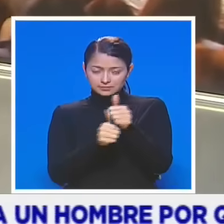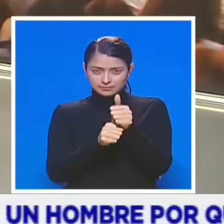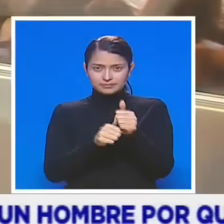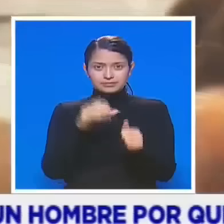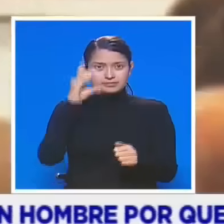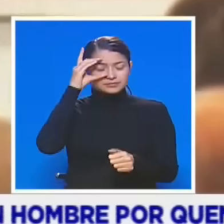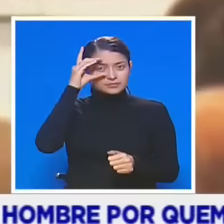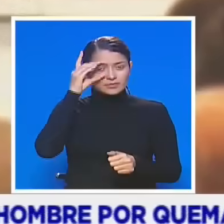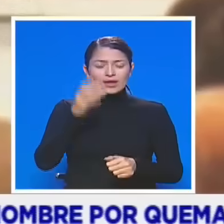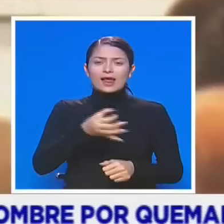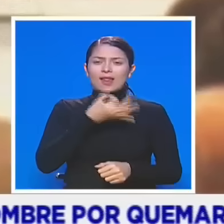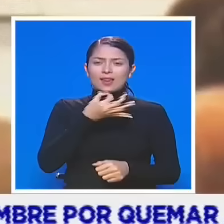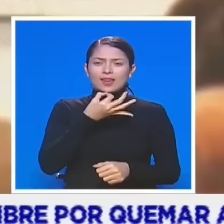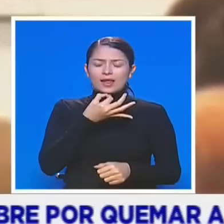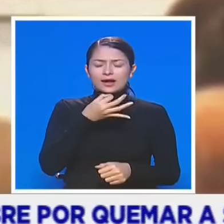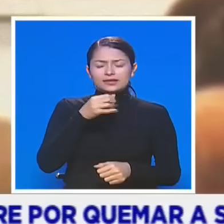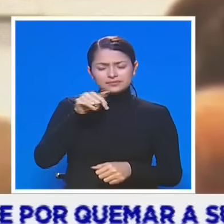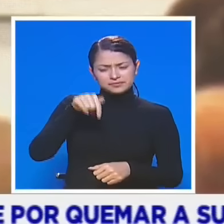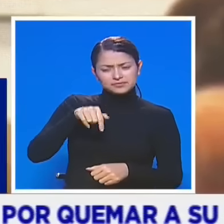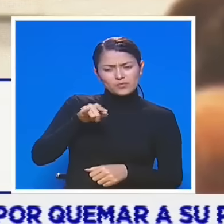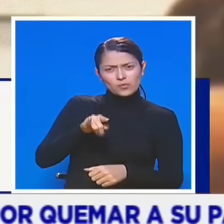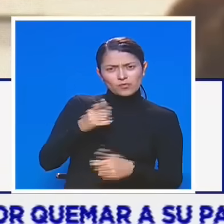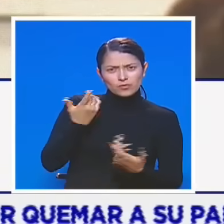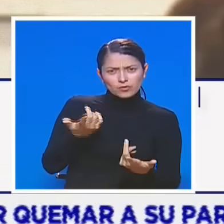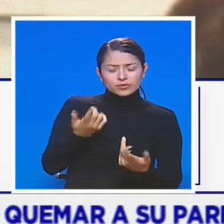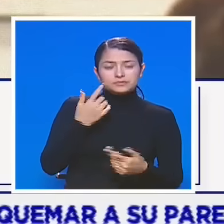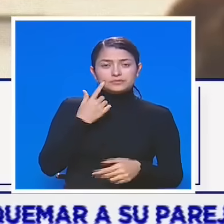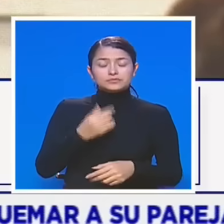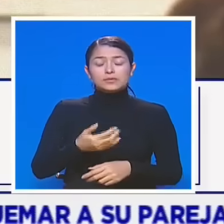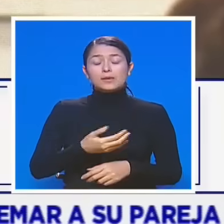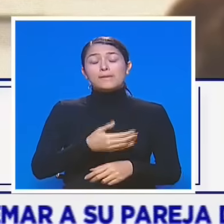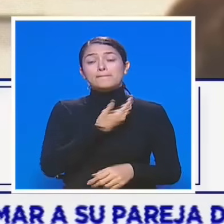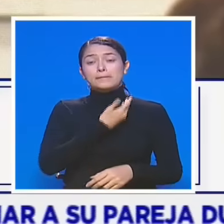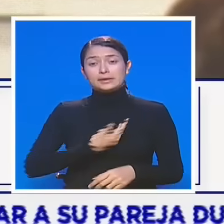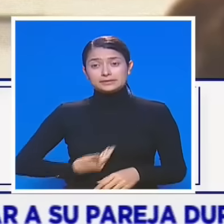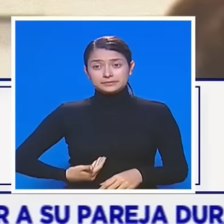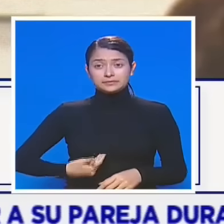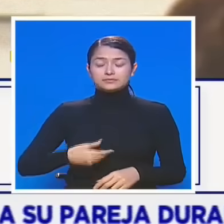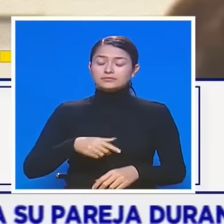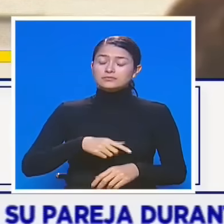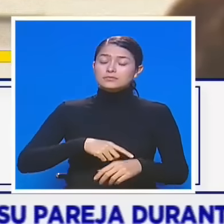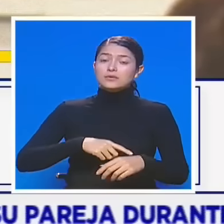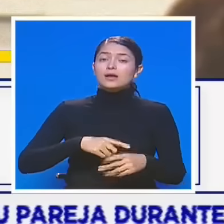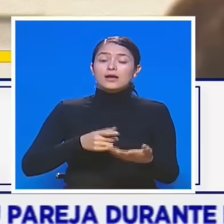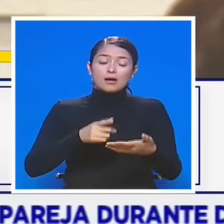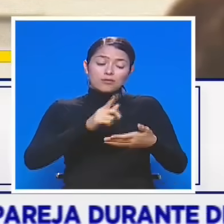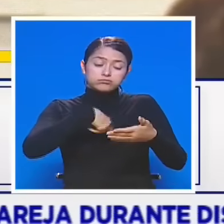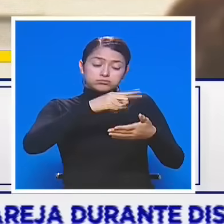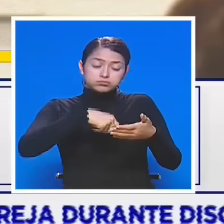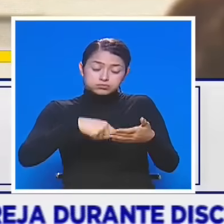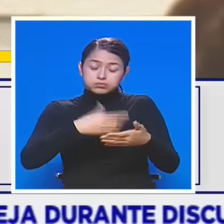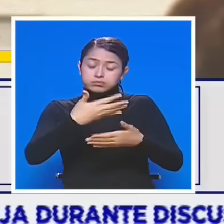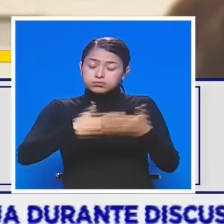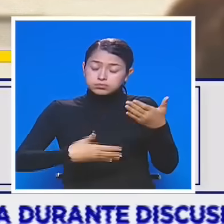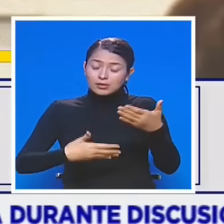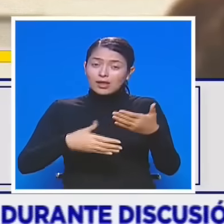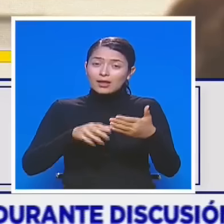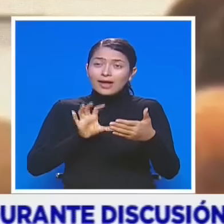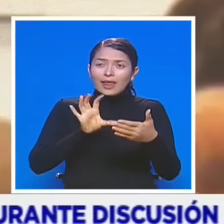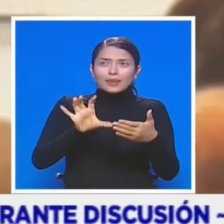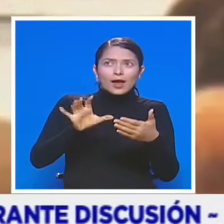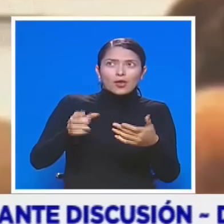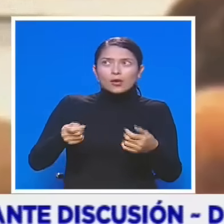anunció la tarde de este lunes que el mandatario nacional había firmado el decreto de estado de conmoción exterior. Esta